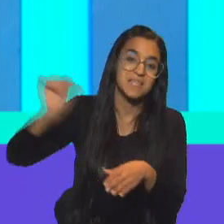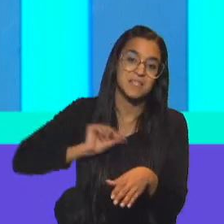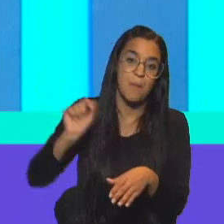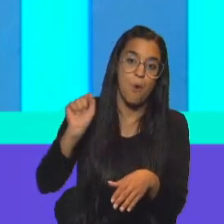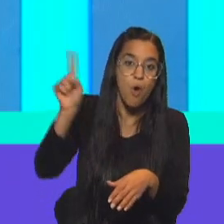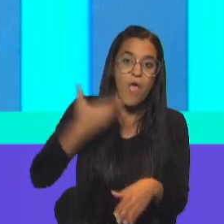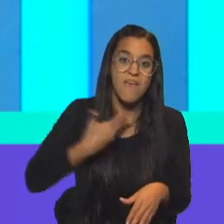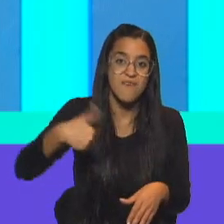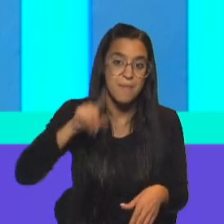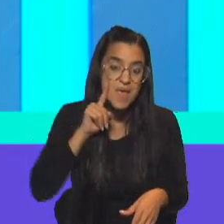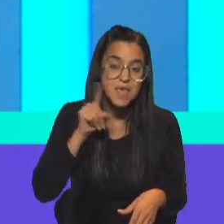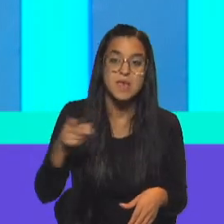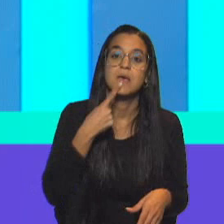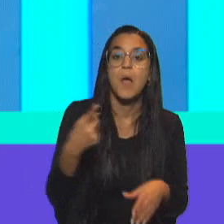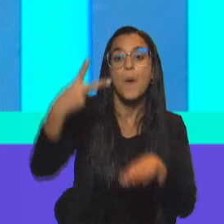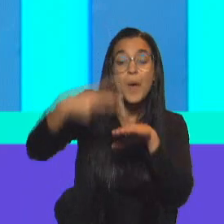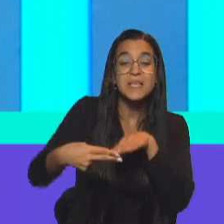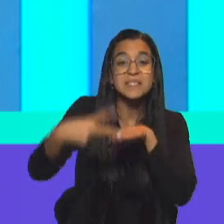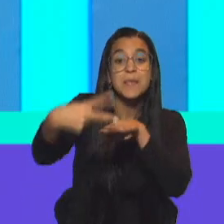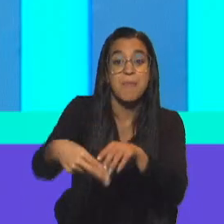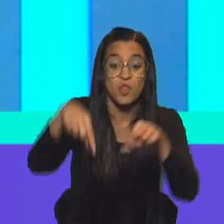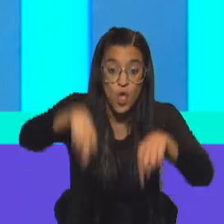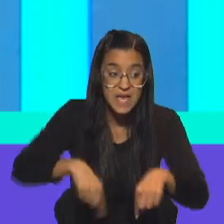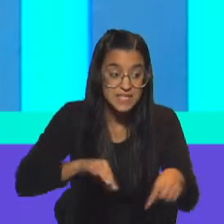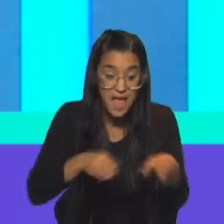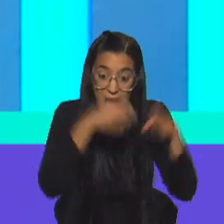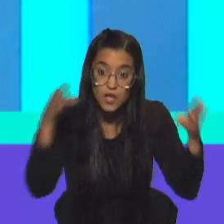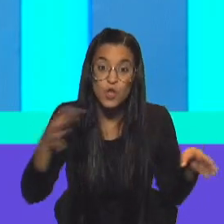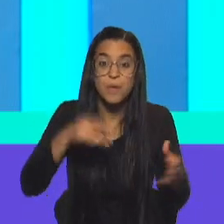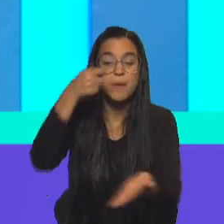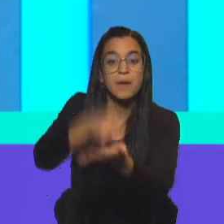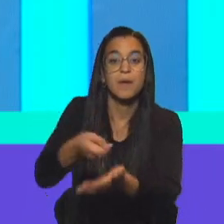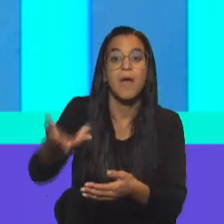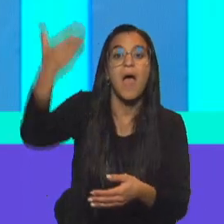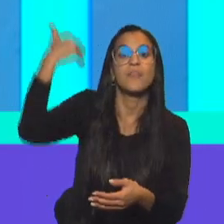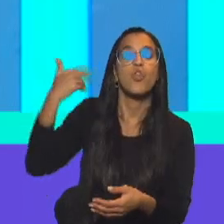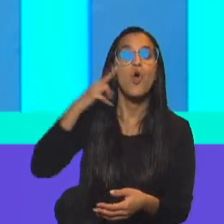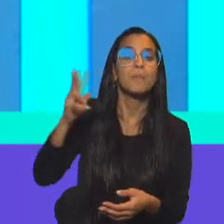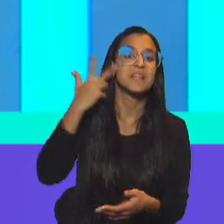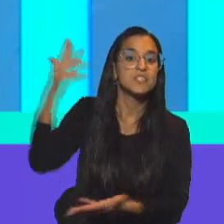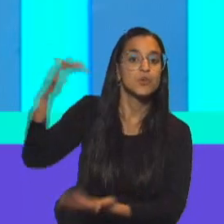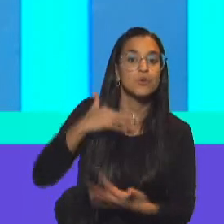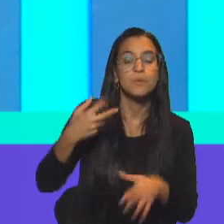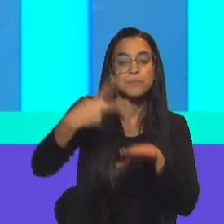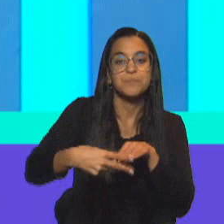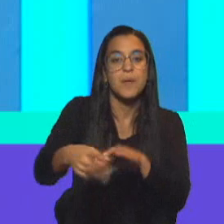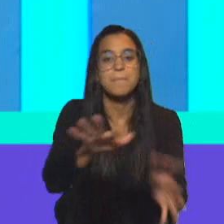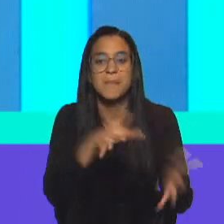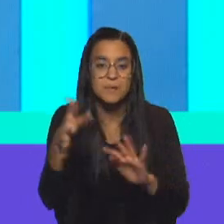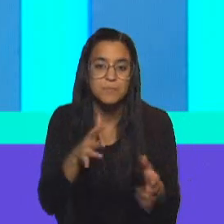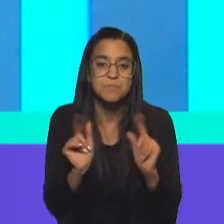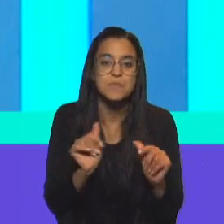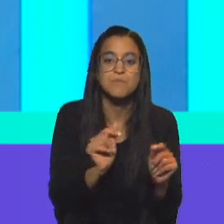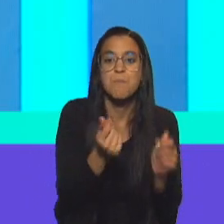de hecho los vencimientos que tiene que pagar este año por ese préstamo tomado en 2018 son de más o menos lo mismo